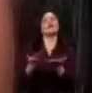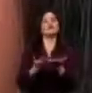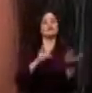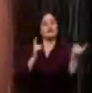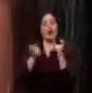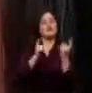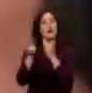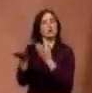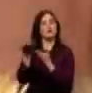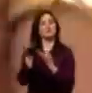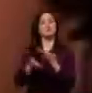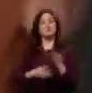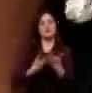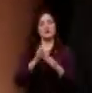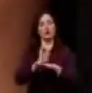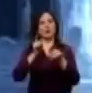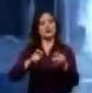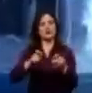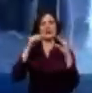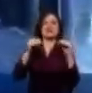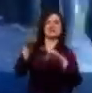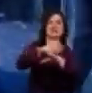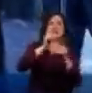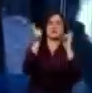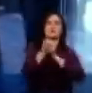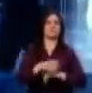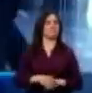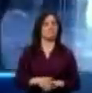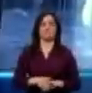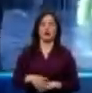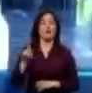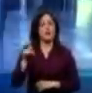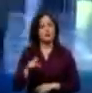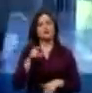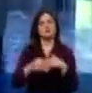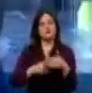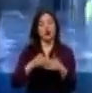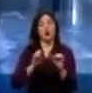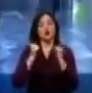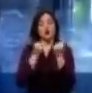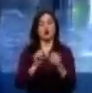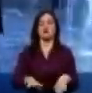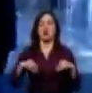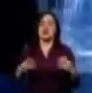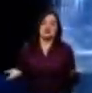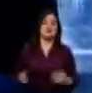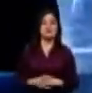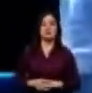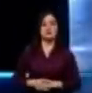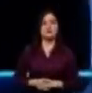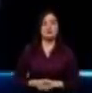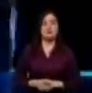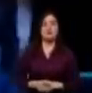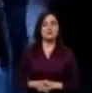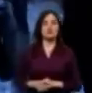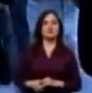que los ecuatorianos no requieren que se les prepare para los cambios, pues estos deben de darse y luego la sociedad adaptarse a ellos.